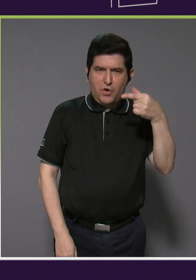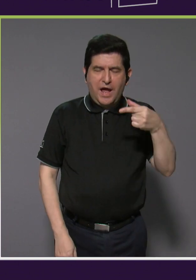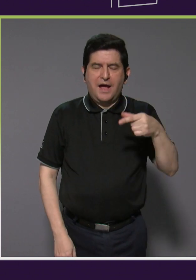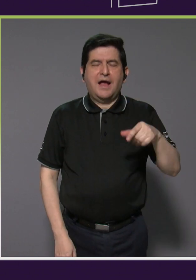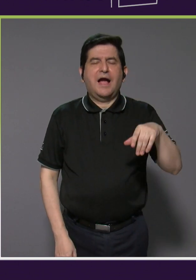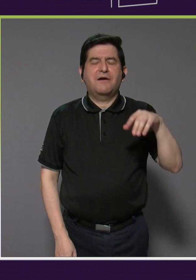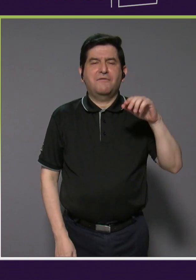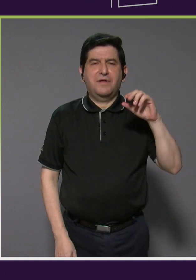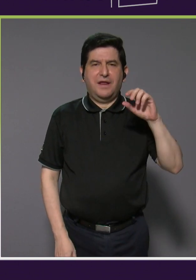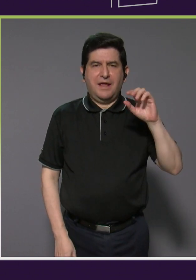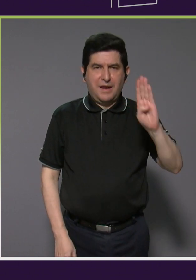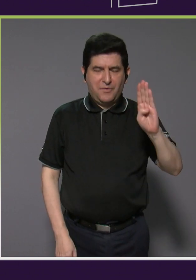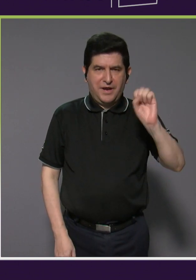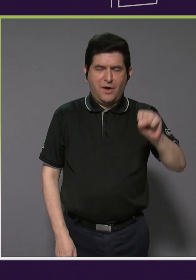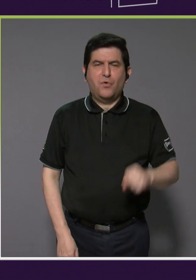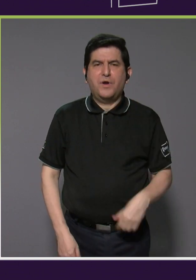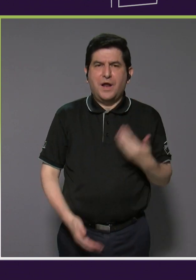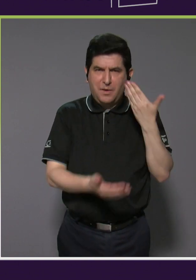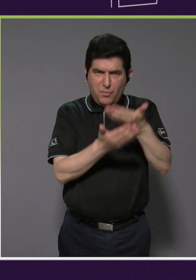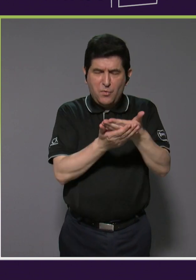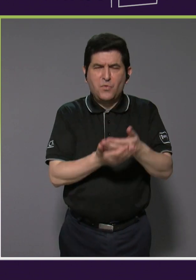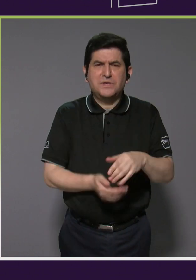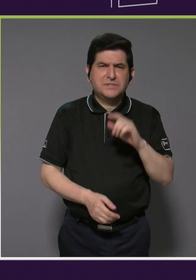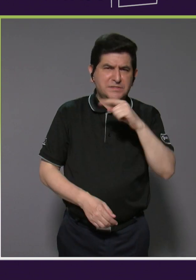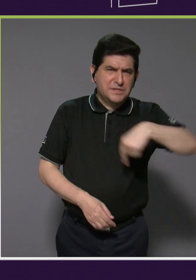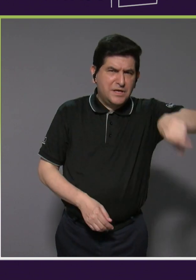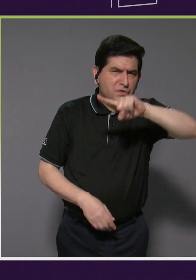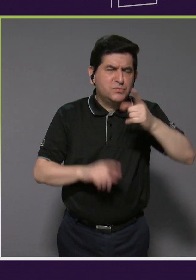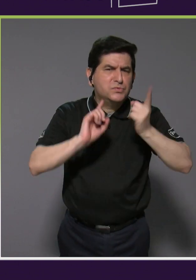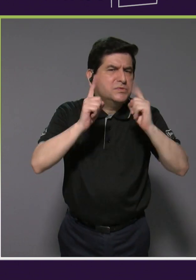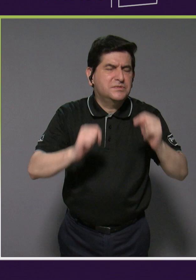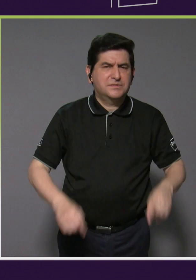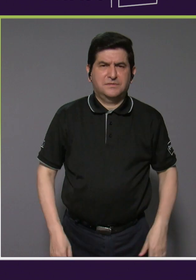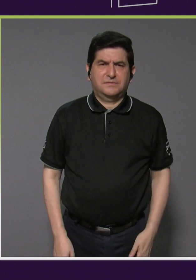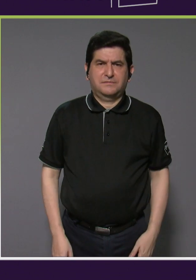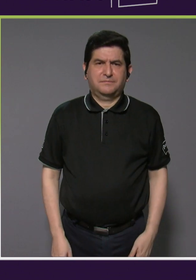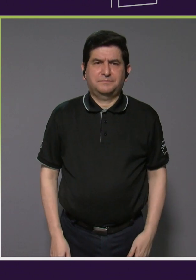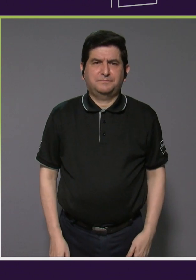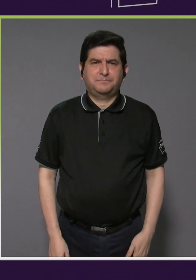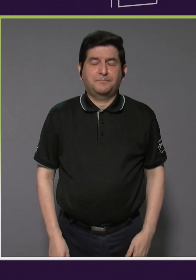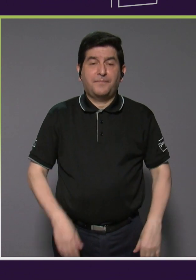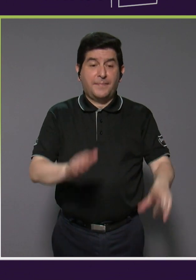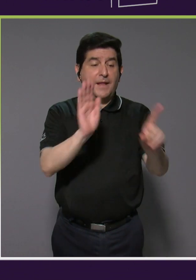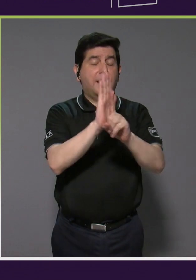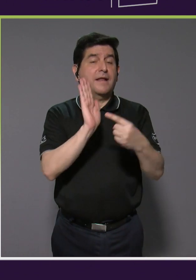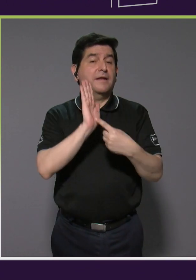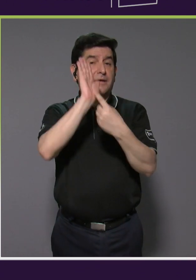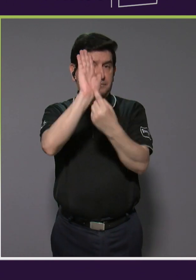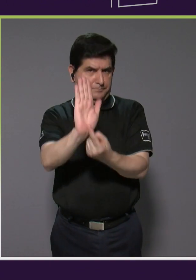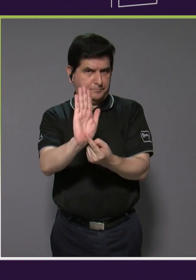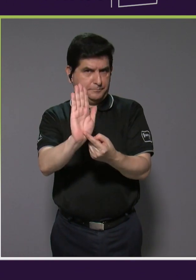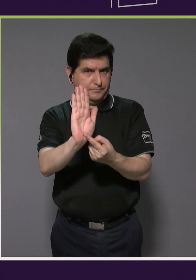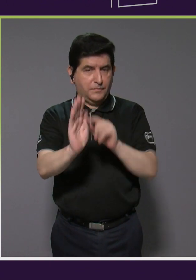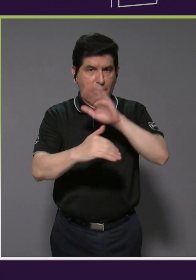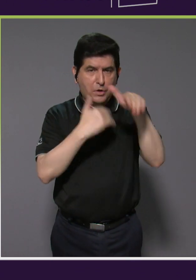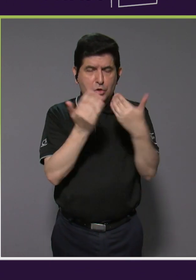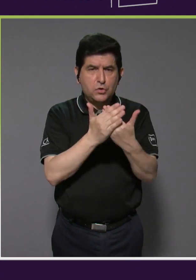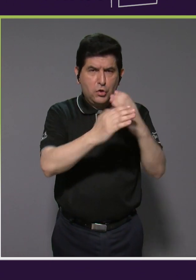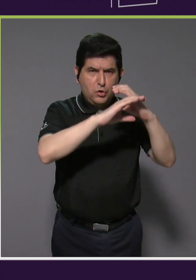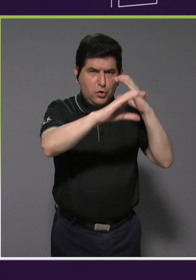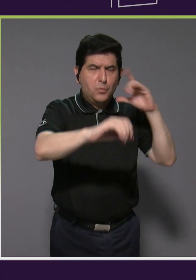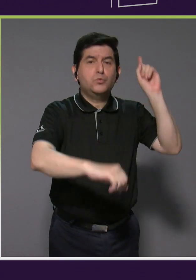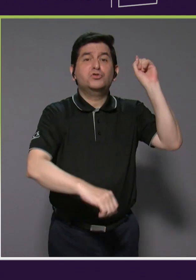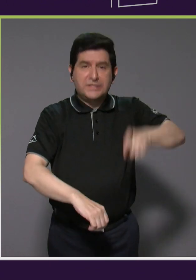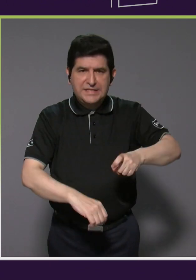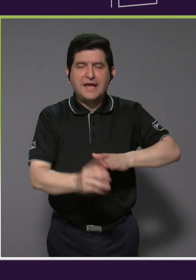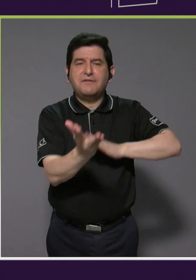de CONAPDIS ante esta propuesta? Sí, bueno, la ley dice que toda la flotilla debería